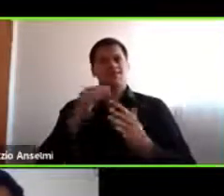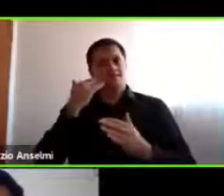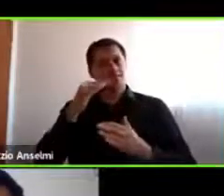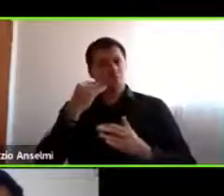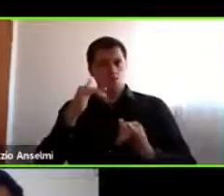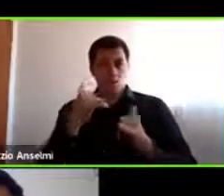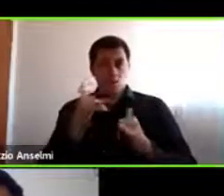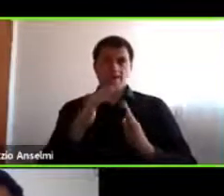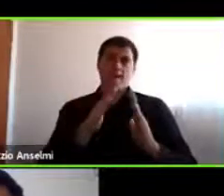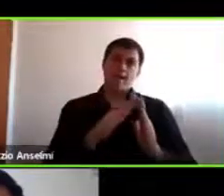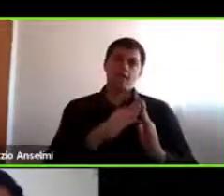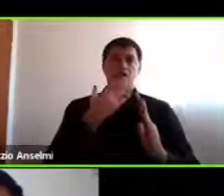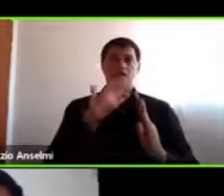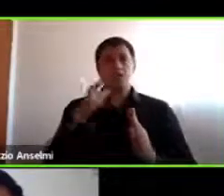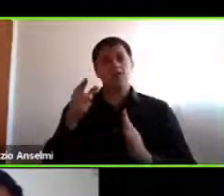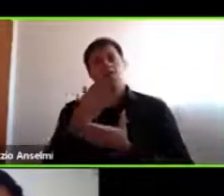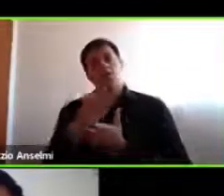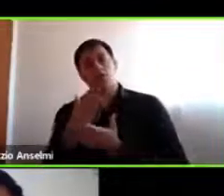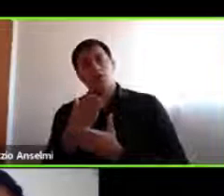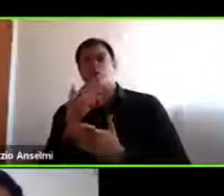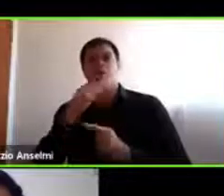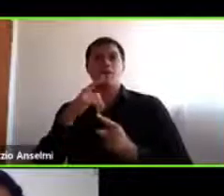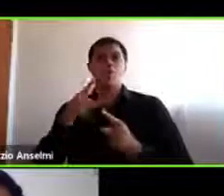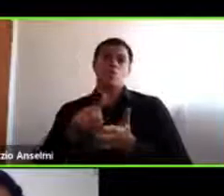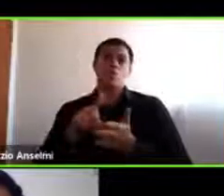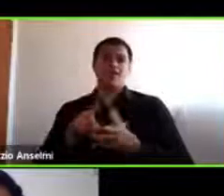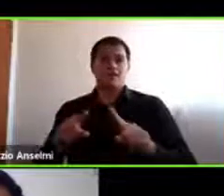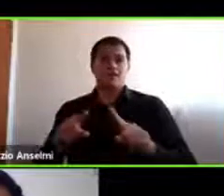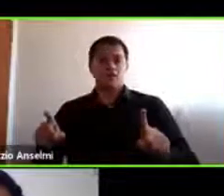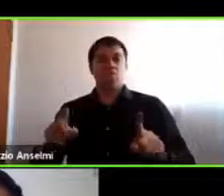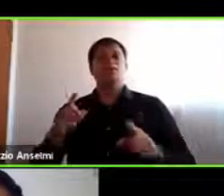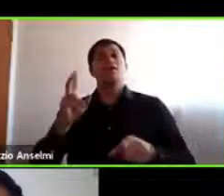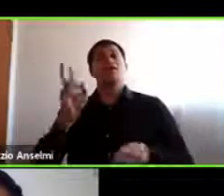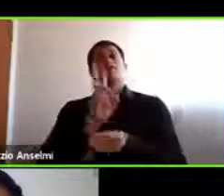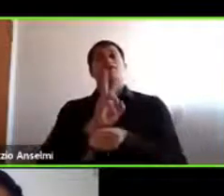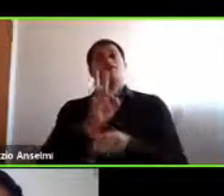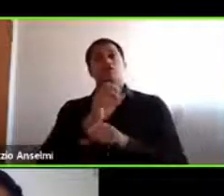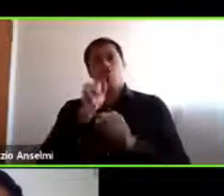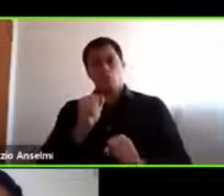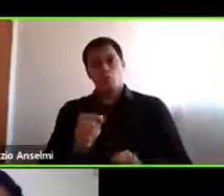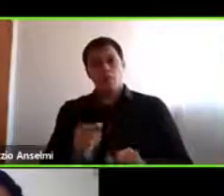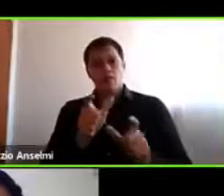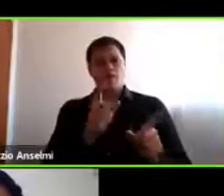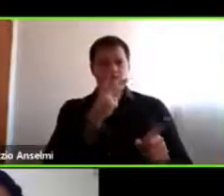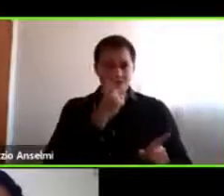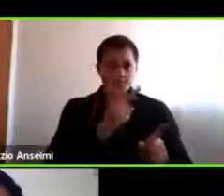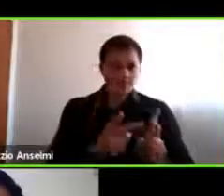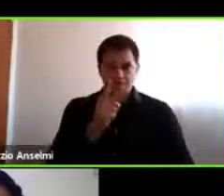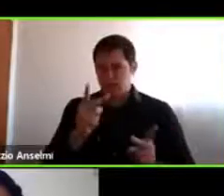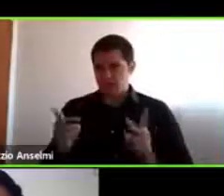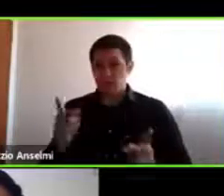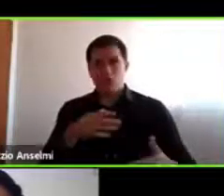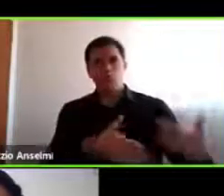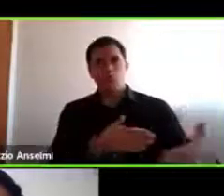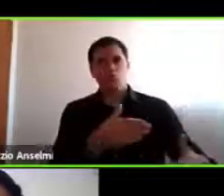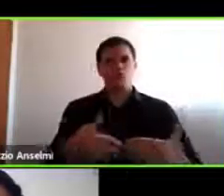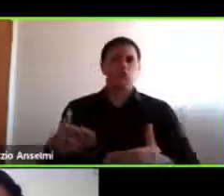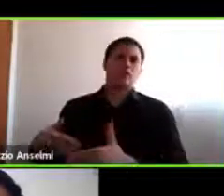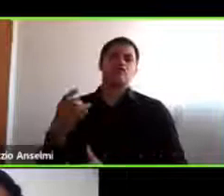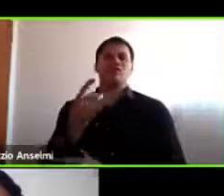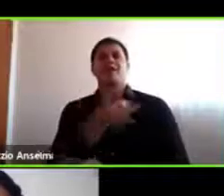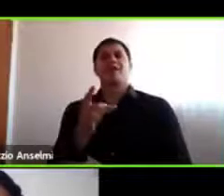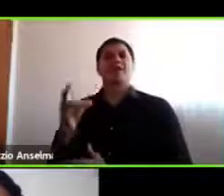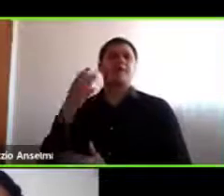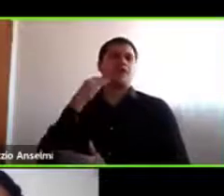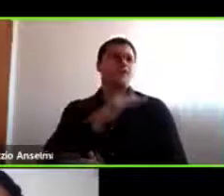través de una cuenta que el profesor maneja entonces el profesor tiene acceso al progreso individual del niño de todos los niños de un